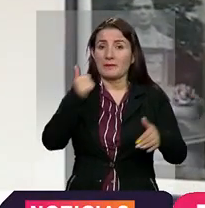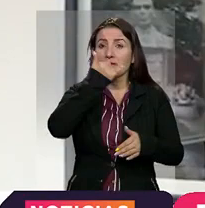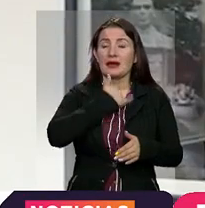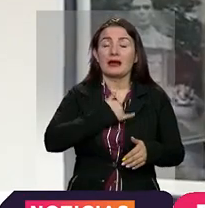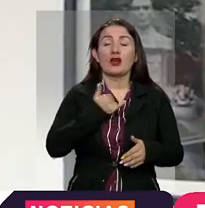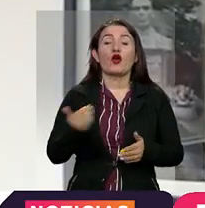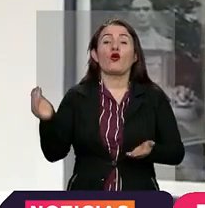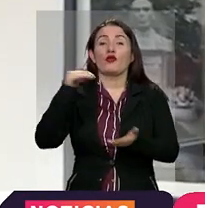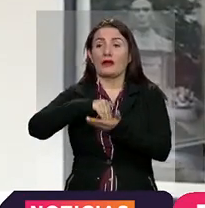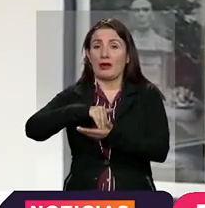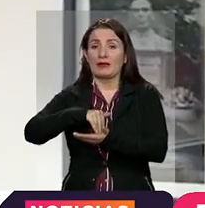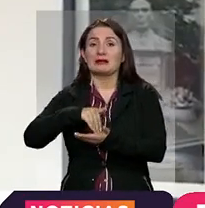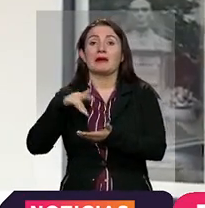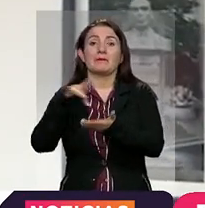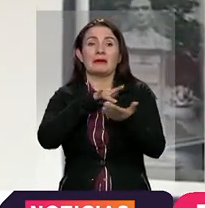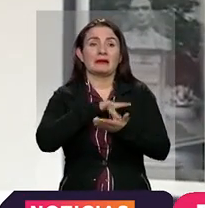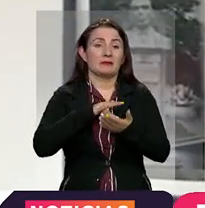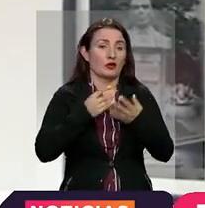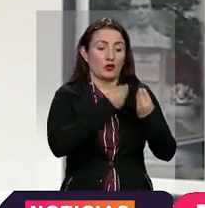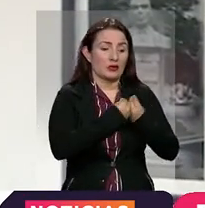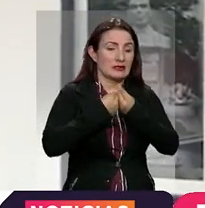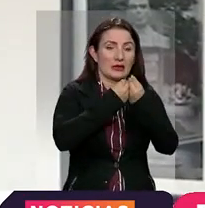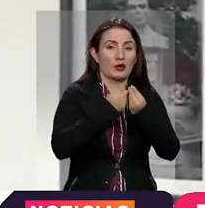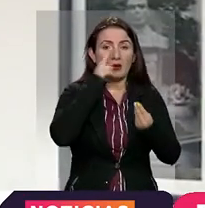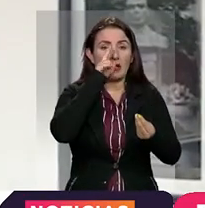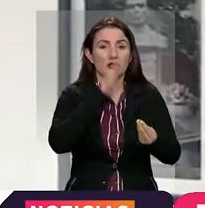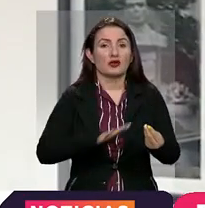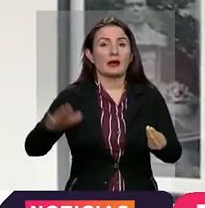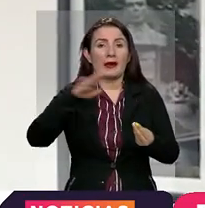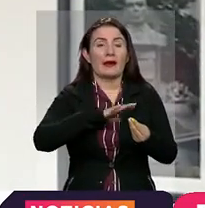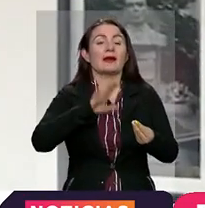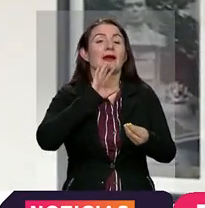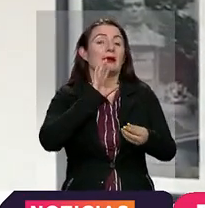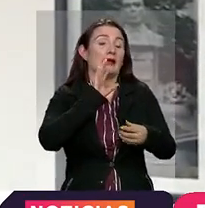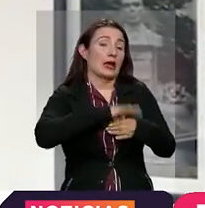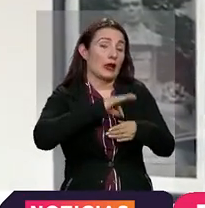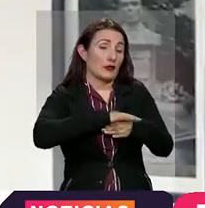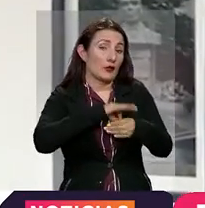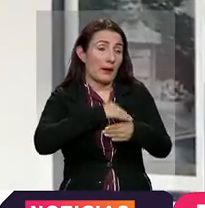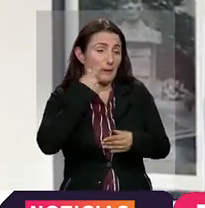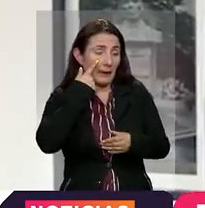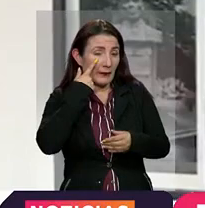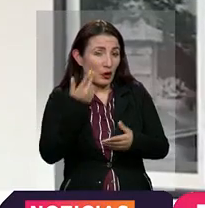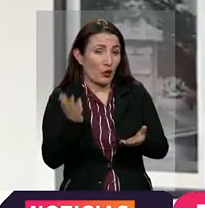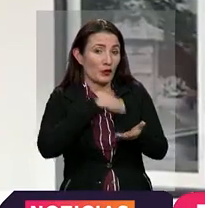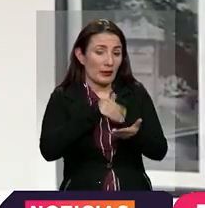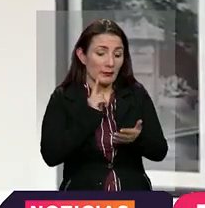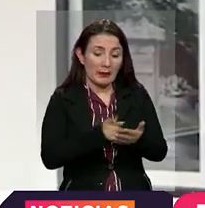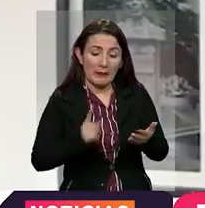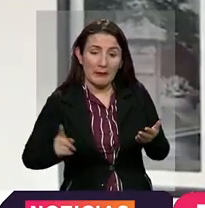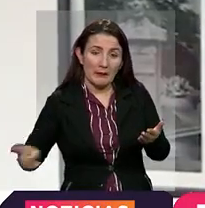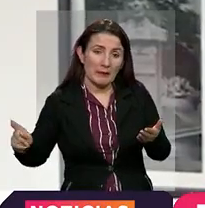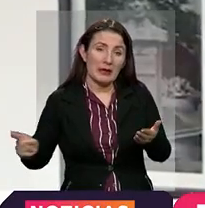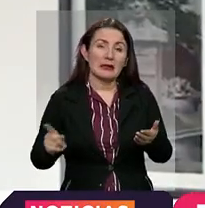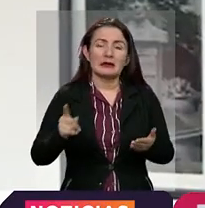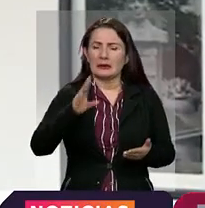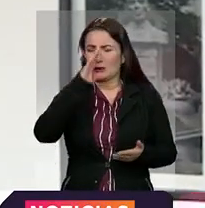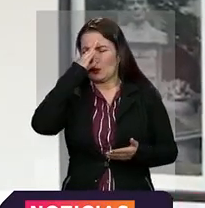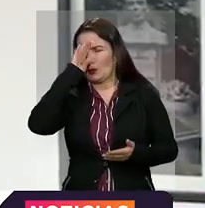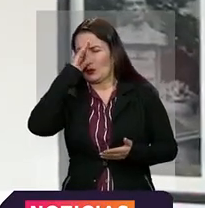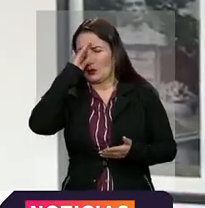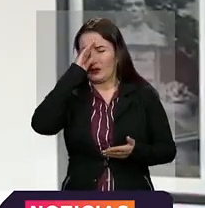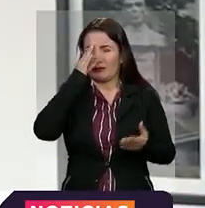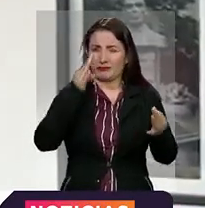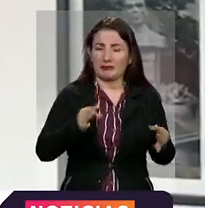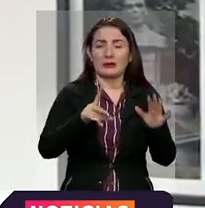que participe el Consejo Nacional Electoral y se retome el reconteo. Estaremos pendientes, aunque exista de pronto dudas sobre la